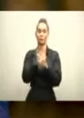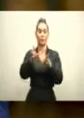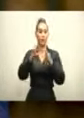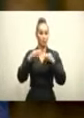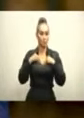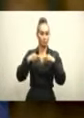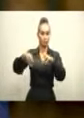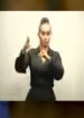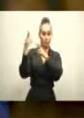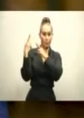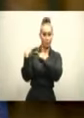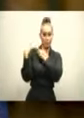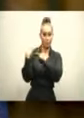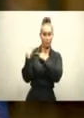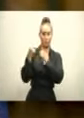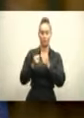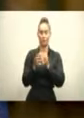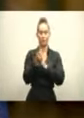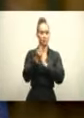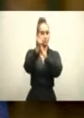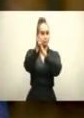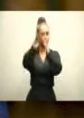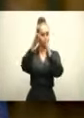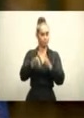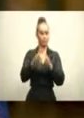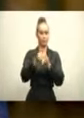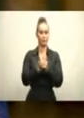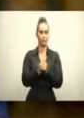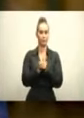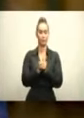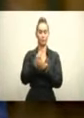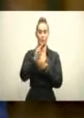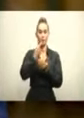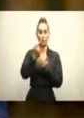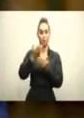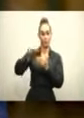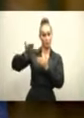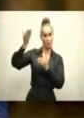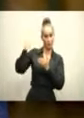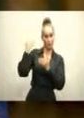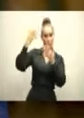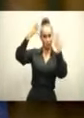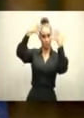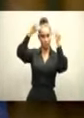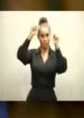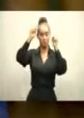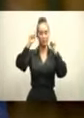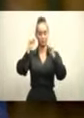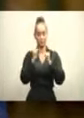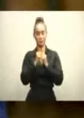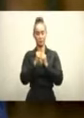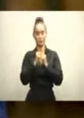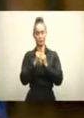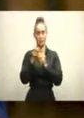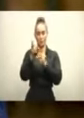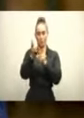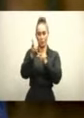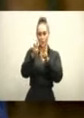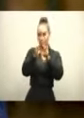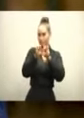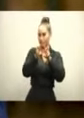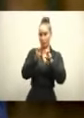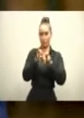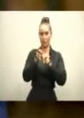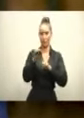responsabilidad y el liderazgo. Lo dije antes de ser elegido, no voy a engañar, ni mentir,